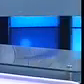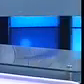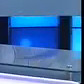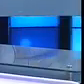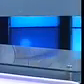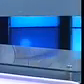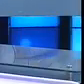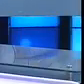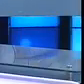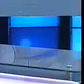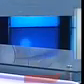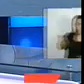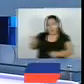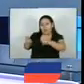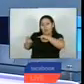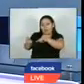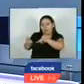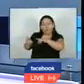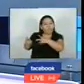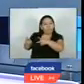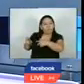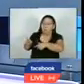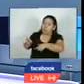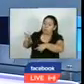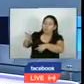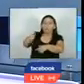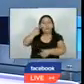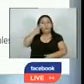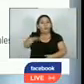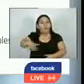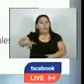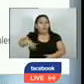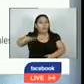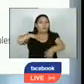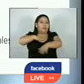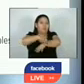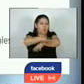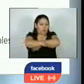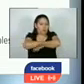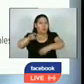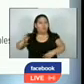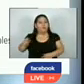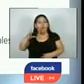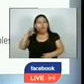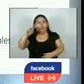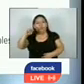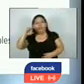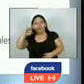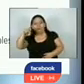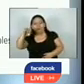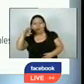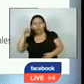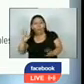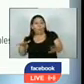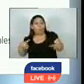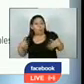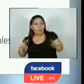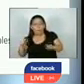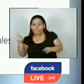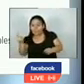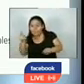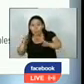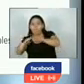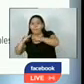Un agente de la Policía Nacional Civil fue asesinado en el municipio de Nueva Concepción, departamento de Chalatenango, tras ser atacado por